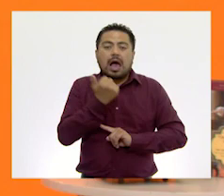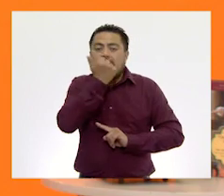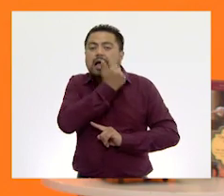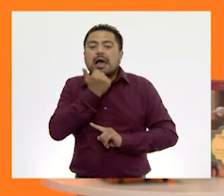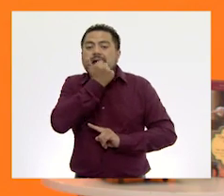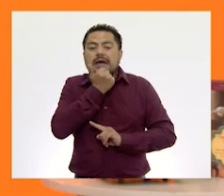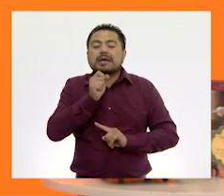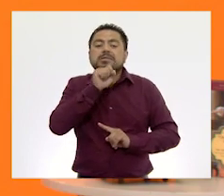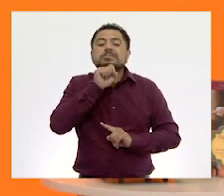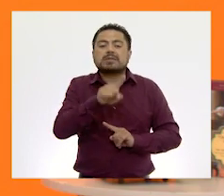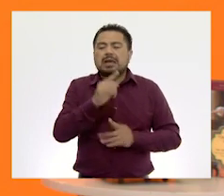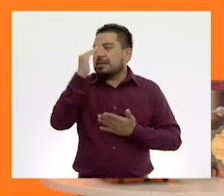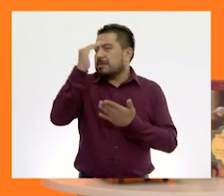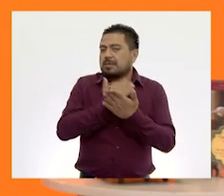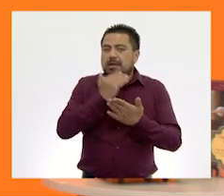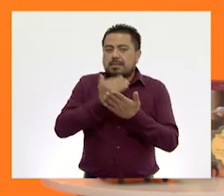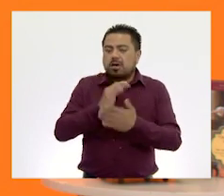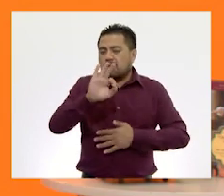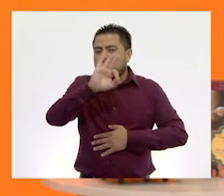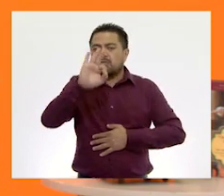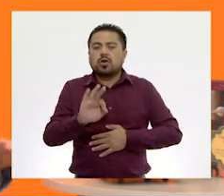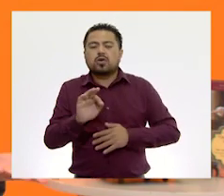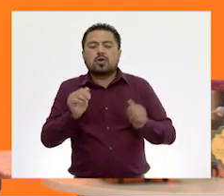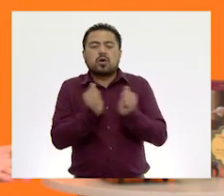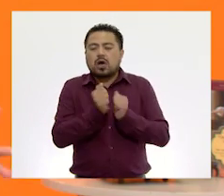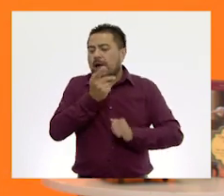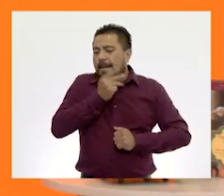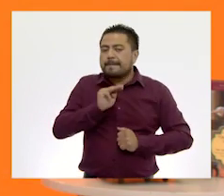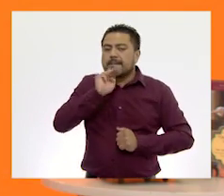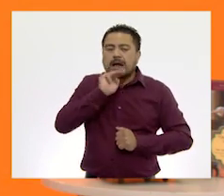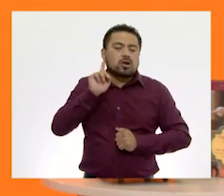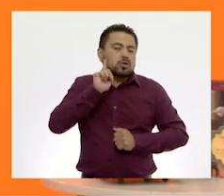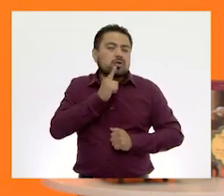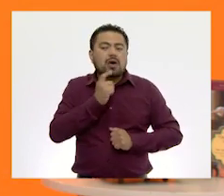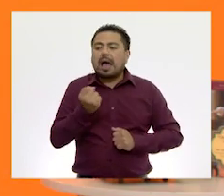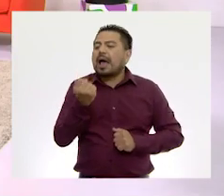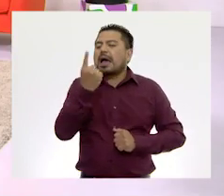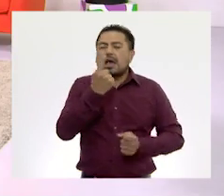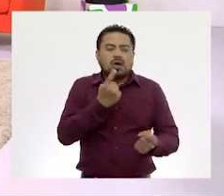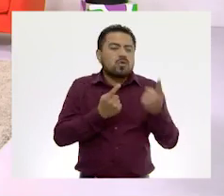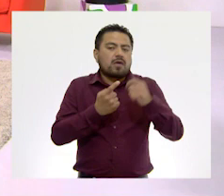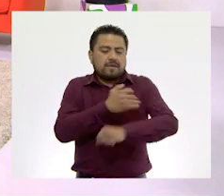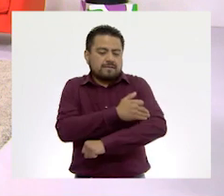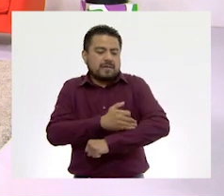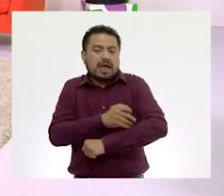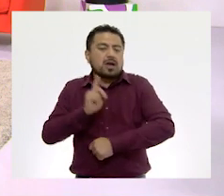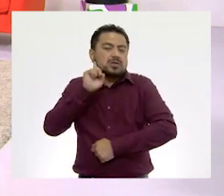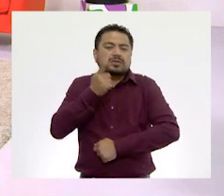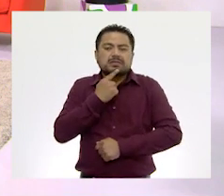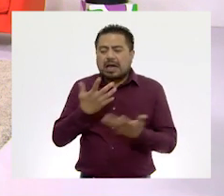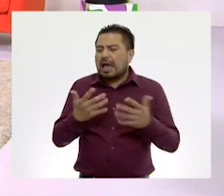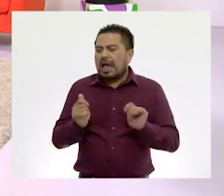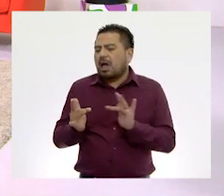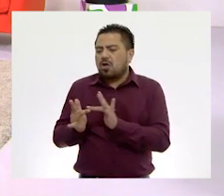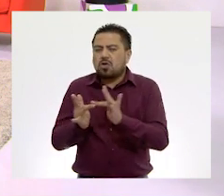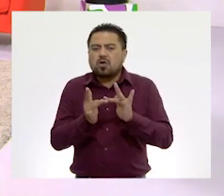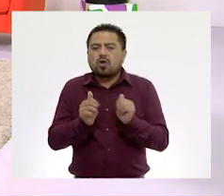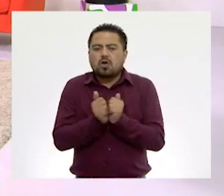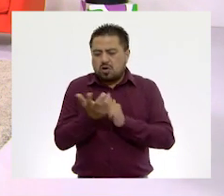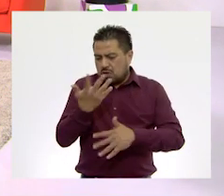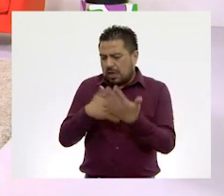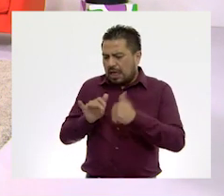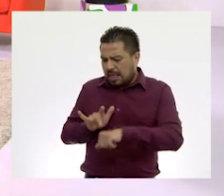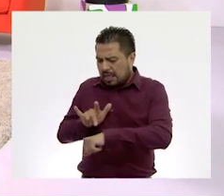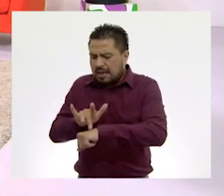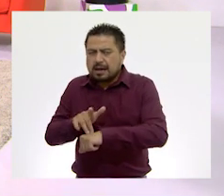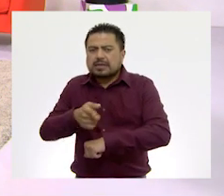que es el mínimo del porcentaje, que tienen padres sordos o algún familiar sordo. Entonces ya han tenido contacto con la lengua de señas.